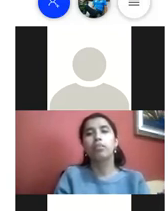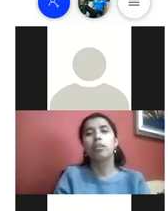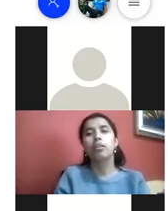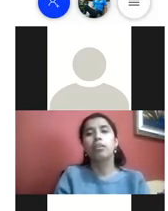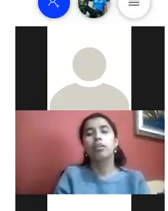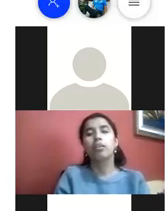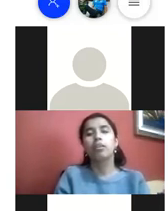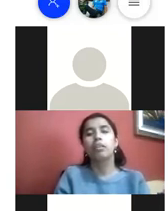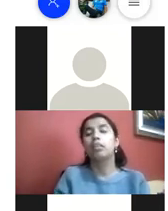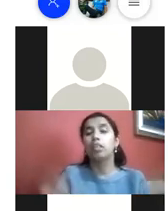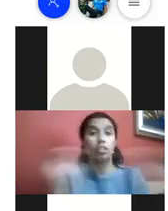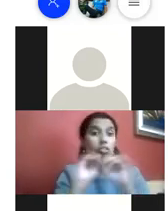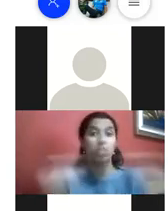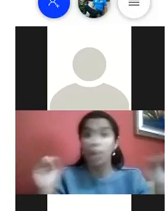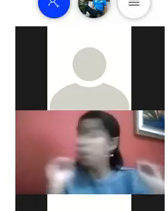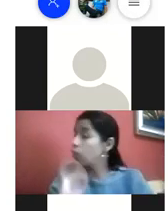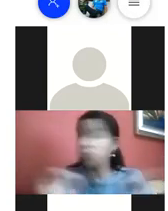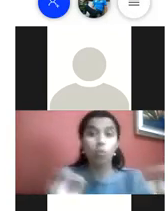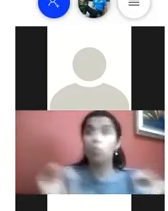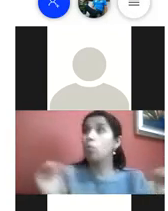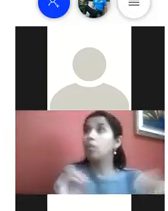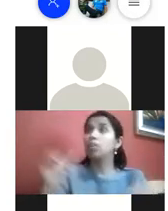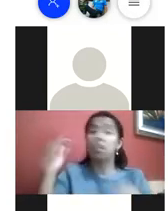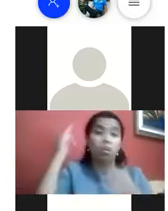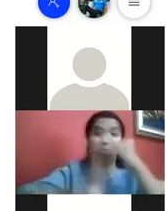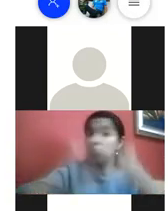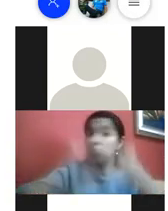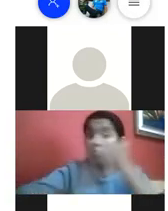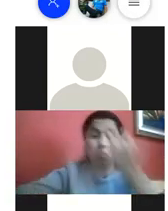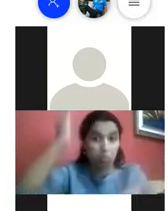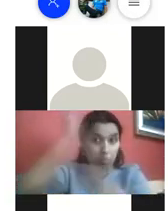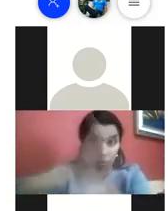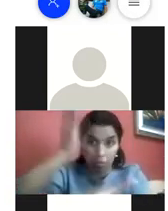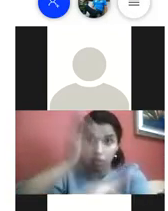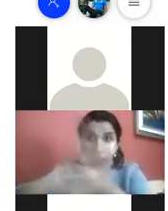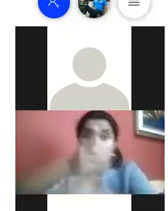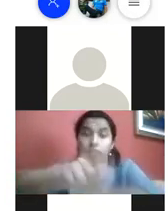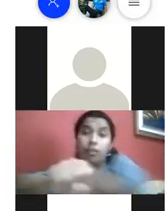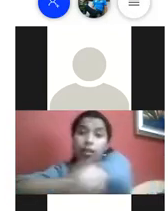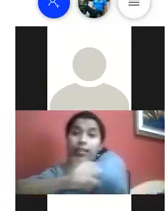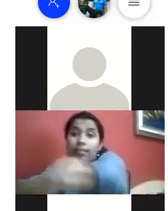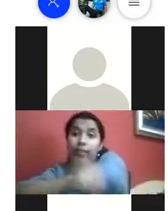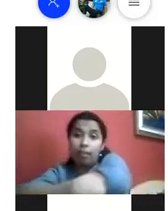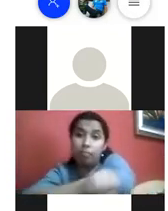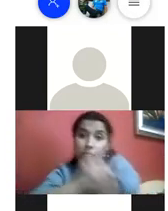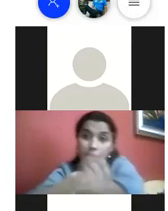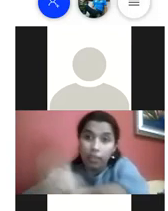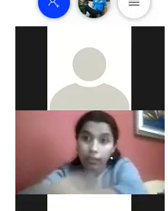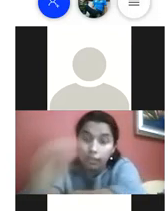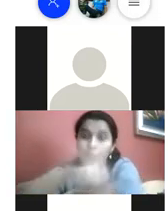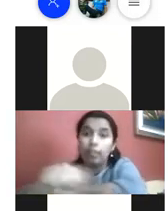Si no hay ninguna duda, entonces aquí vamos a terminar. Hasta aquí va a entrar el examen. Y